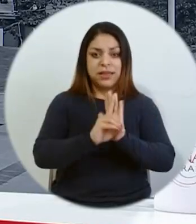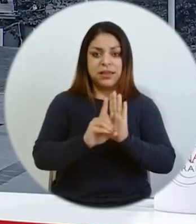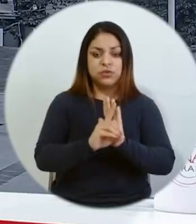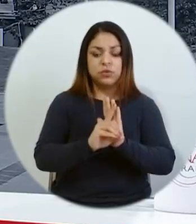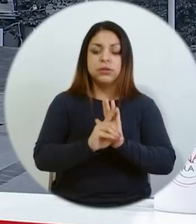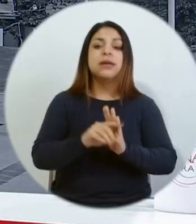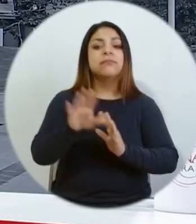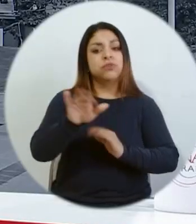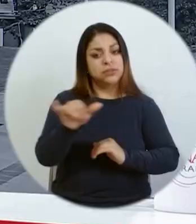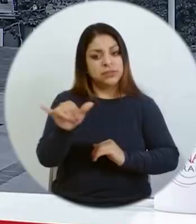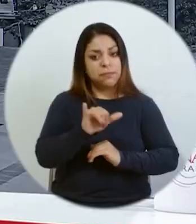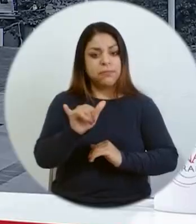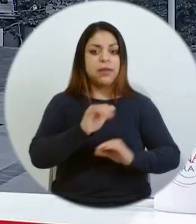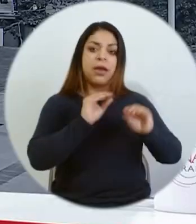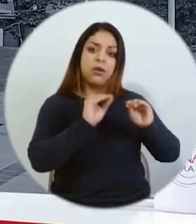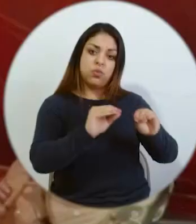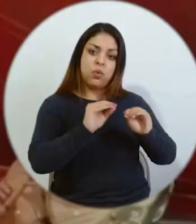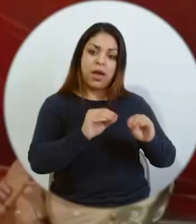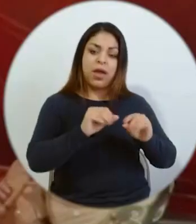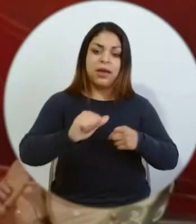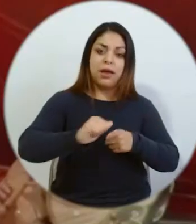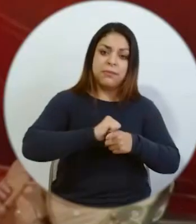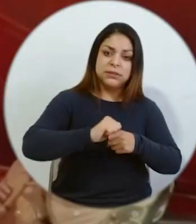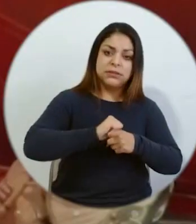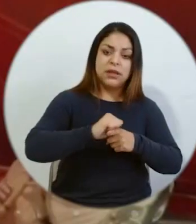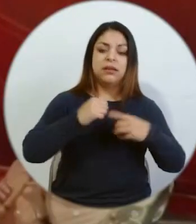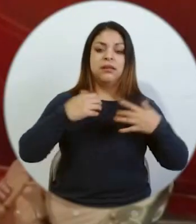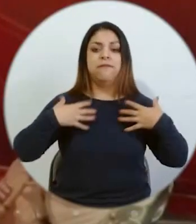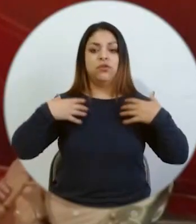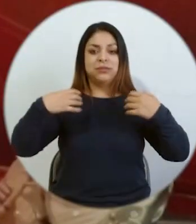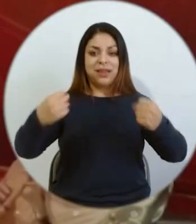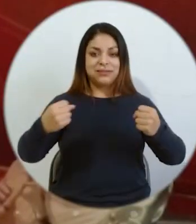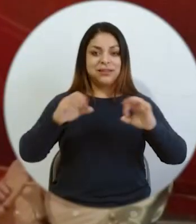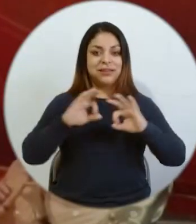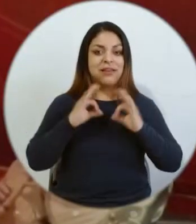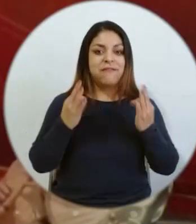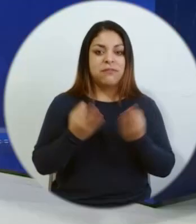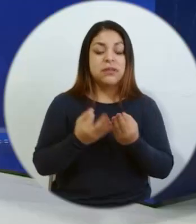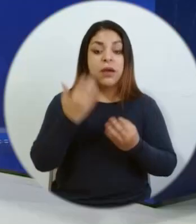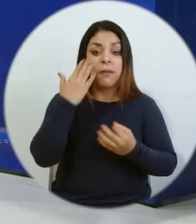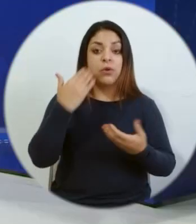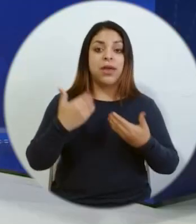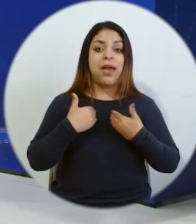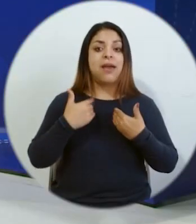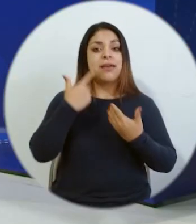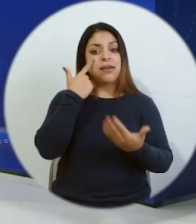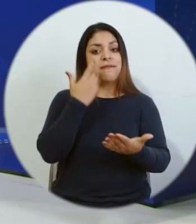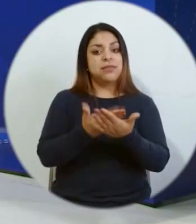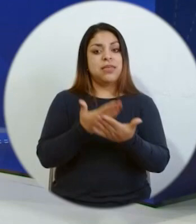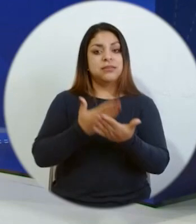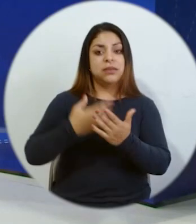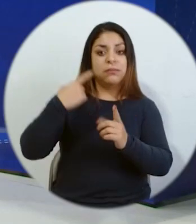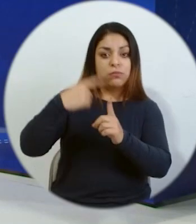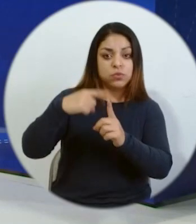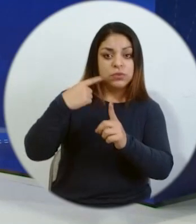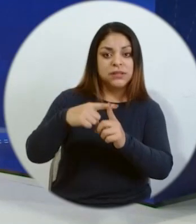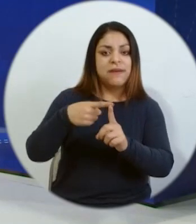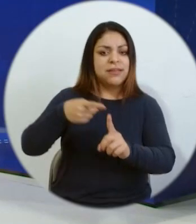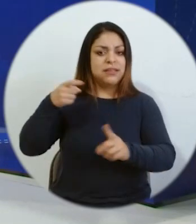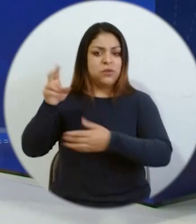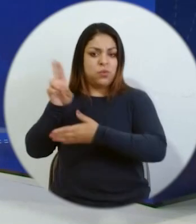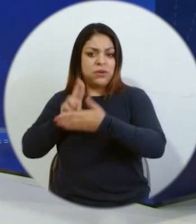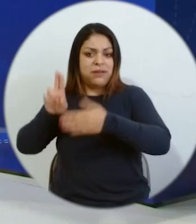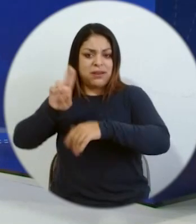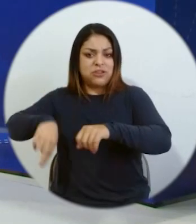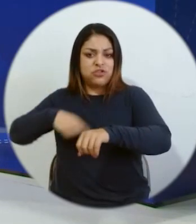derechos, sino también a educar, capacitar y fortalecer las familias, porque hay evidencia positiva que hemos generado desde la